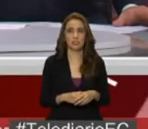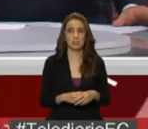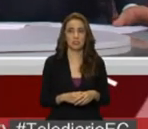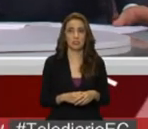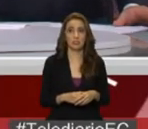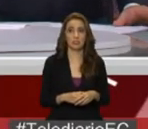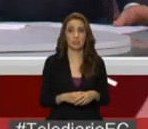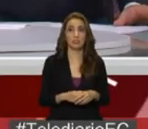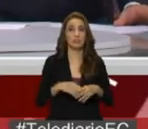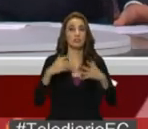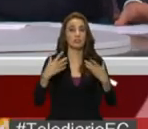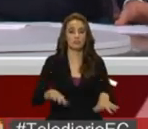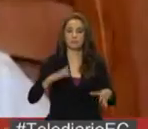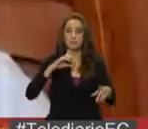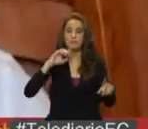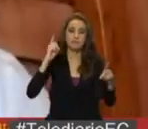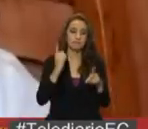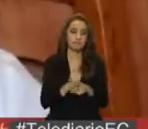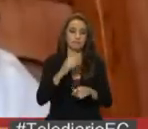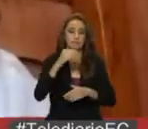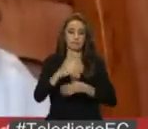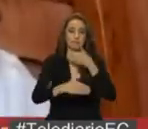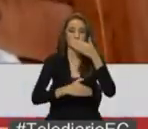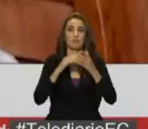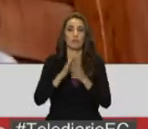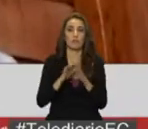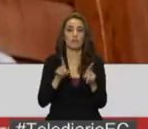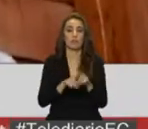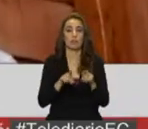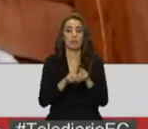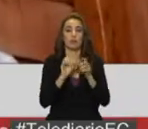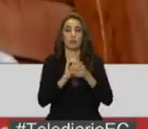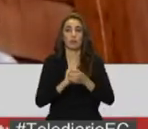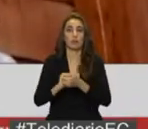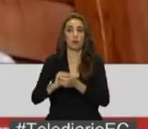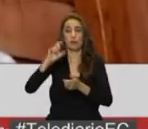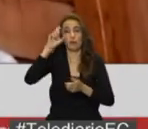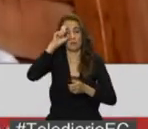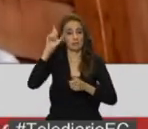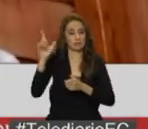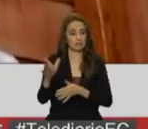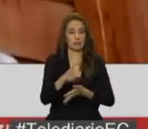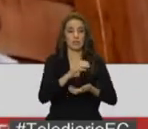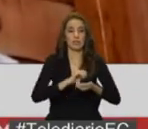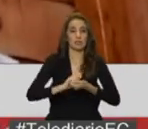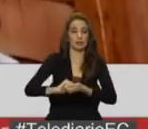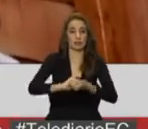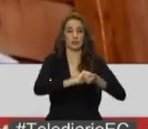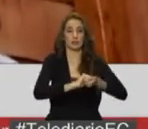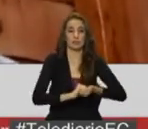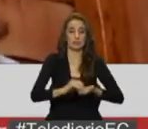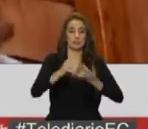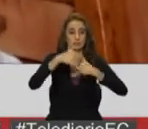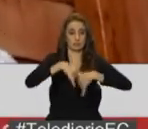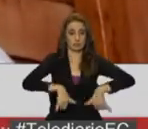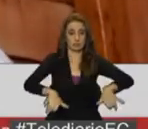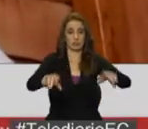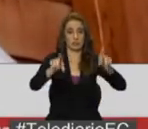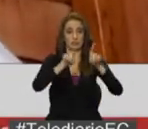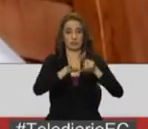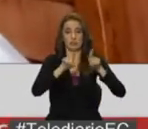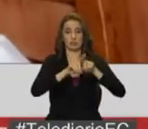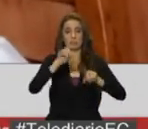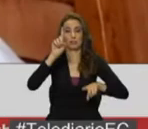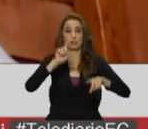Merece todo nuestro apoyo y solidaridad la señora fiscal, la Fiscalía General del Estado, el Ministerio